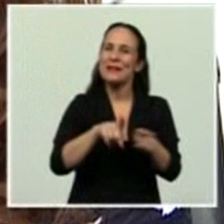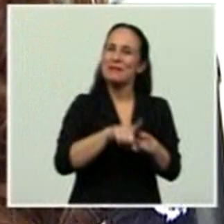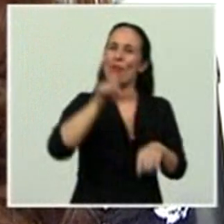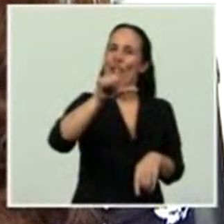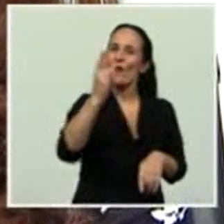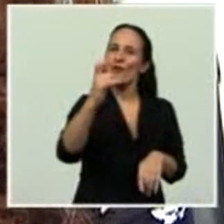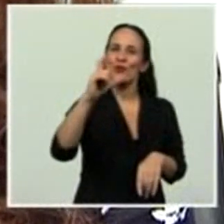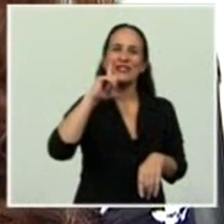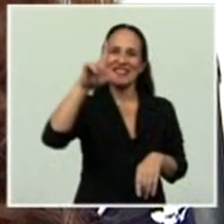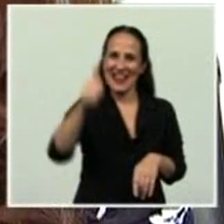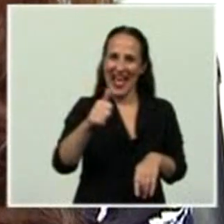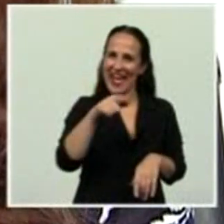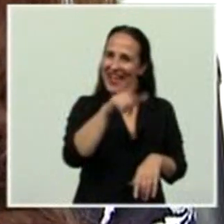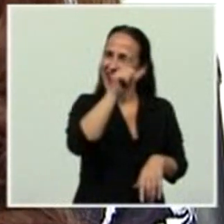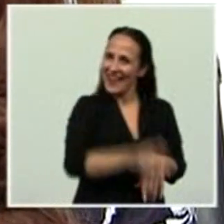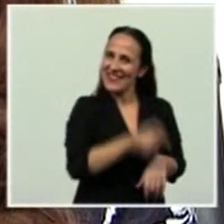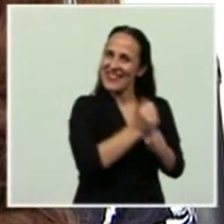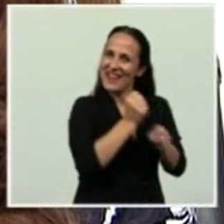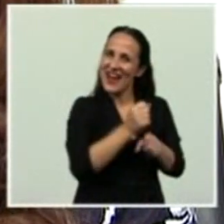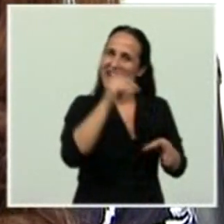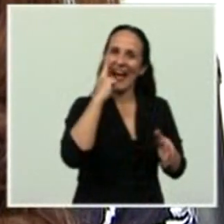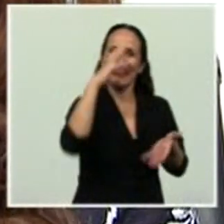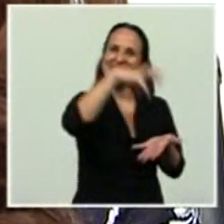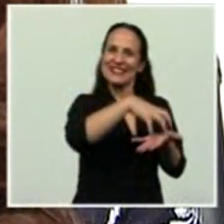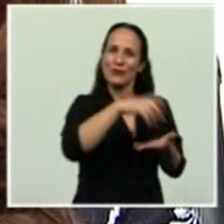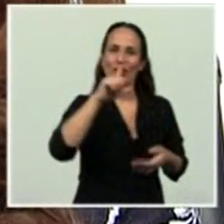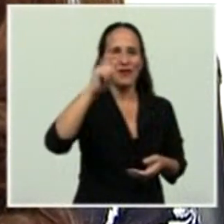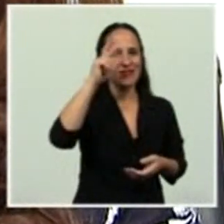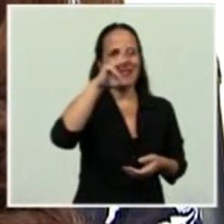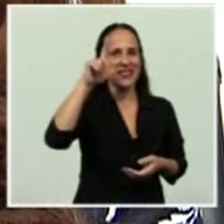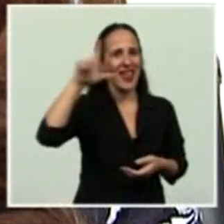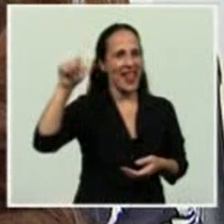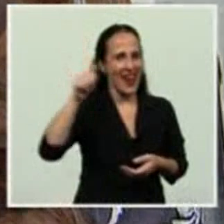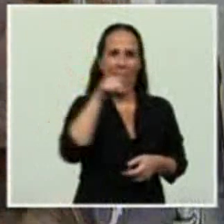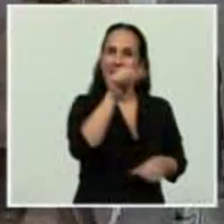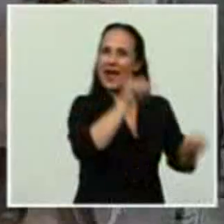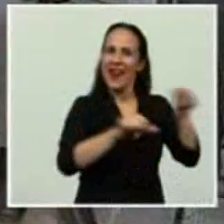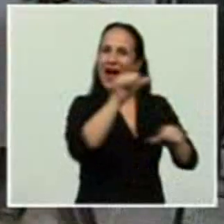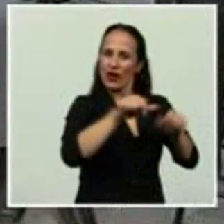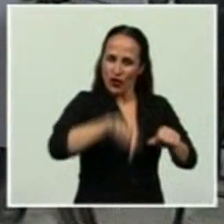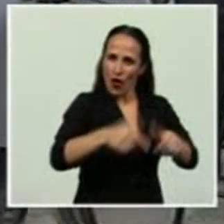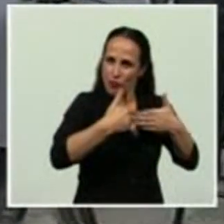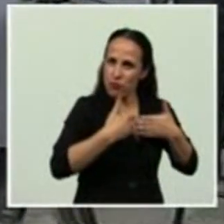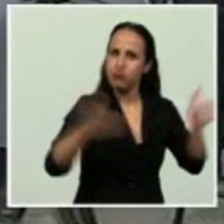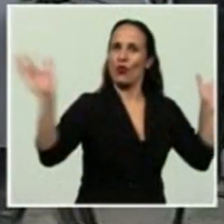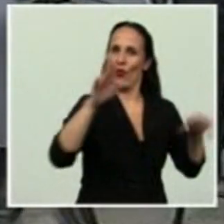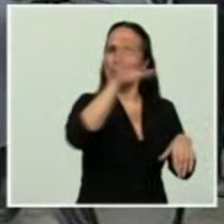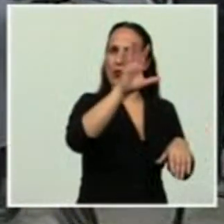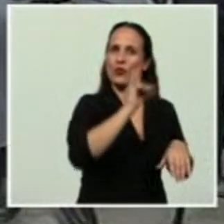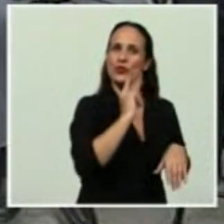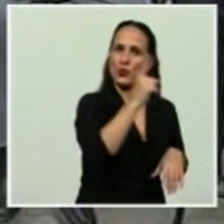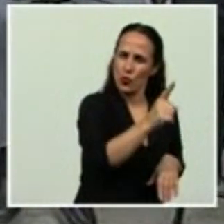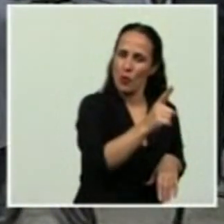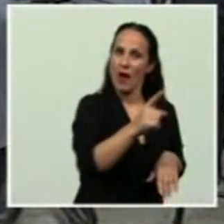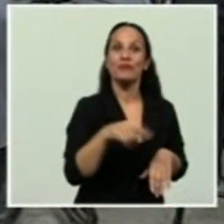de la científica de serela que es el otro gran laboratorio que hoy hemos inaugurado en tucumán